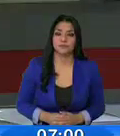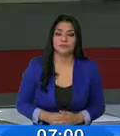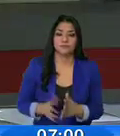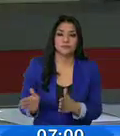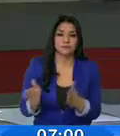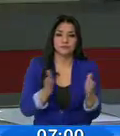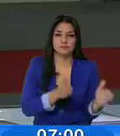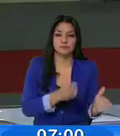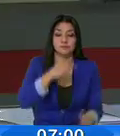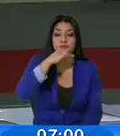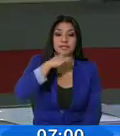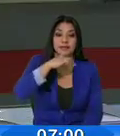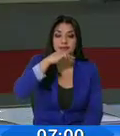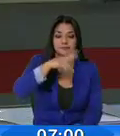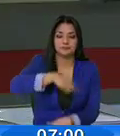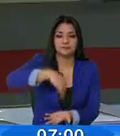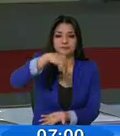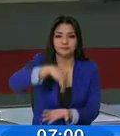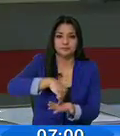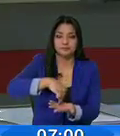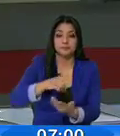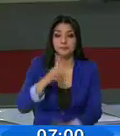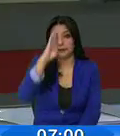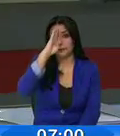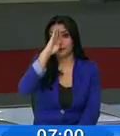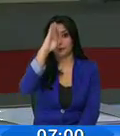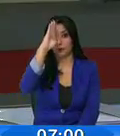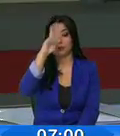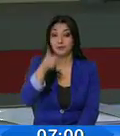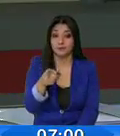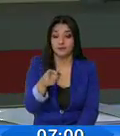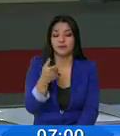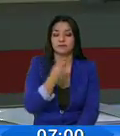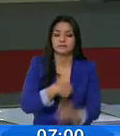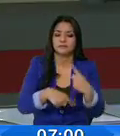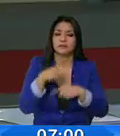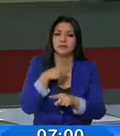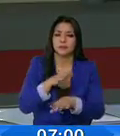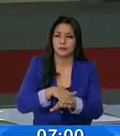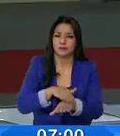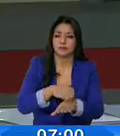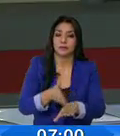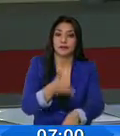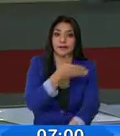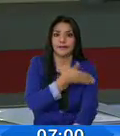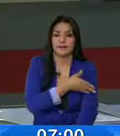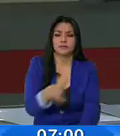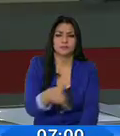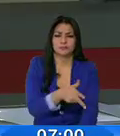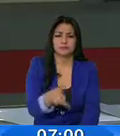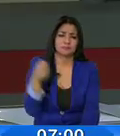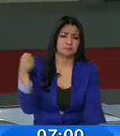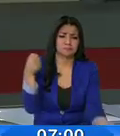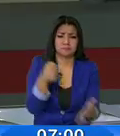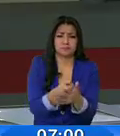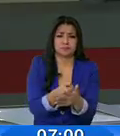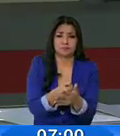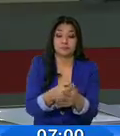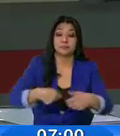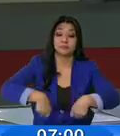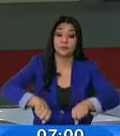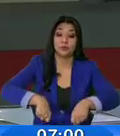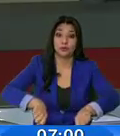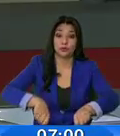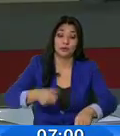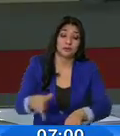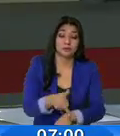Vamos a Manta, en la provincia de Manabí. Un policía en servicio activo resultó herido. Esto después de sufrir un aparatoso accidente de tránsito cuando la